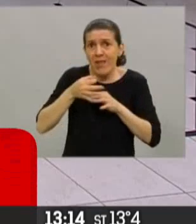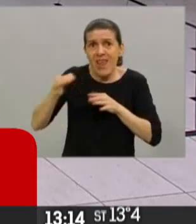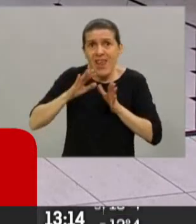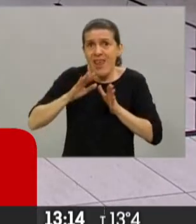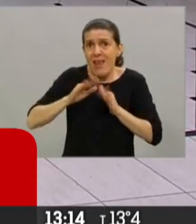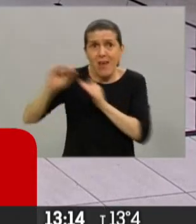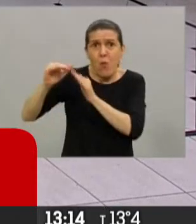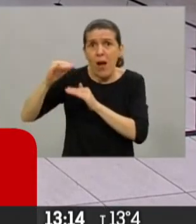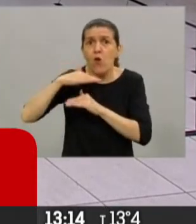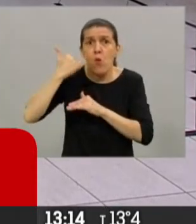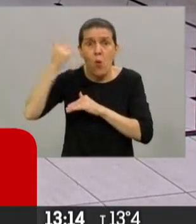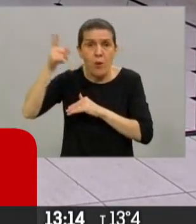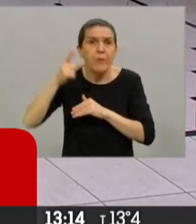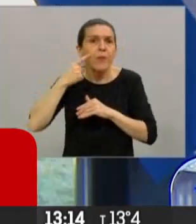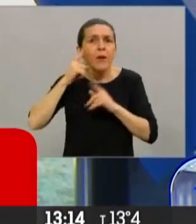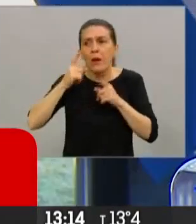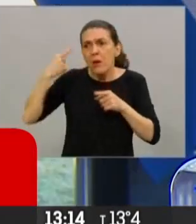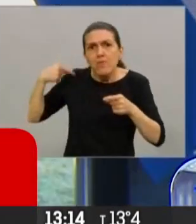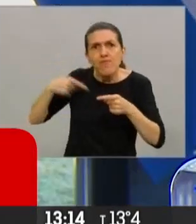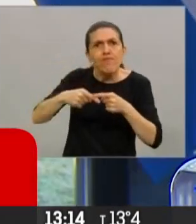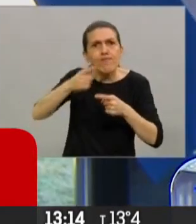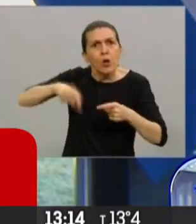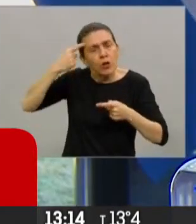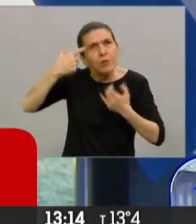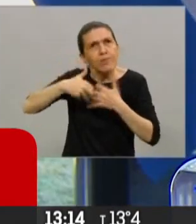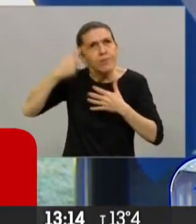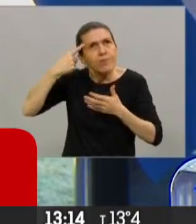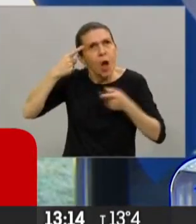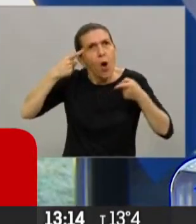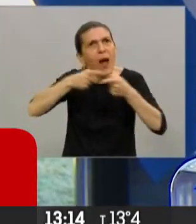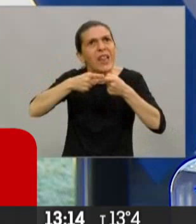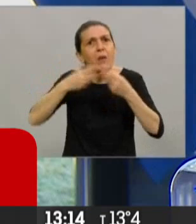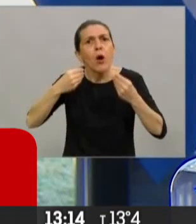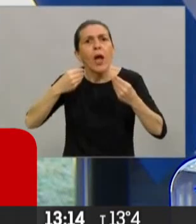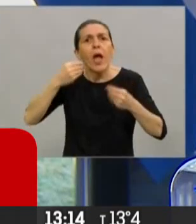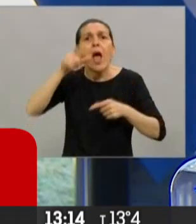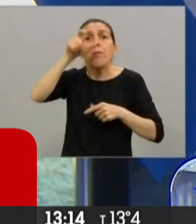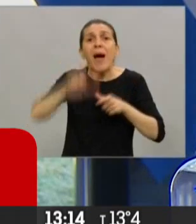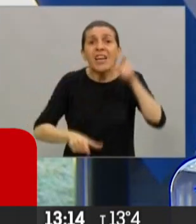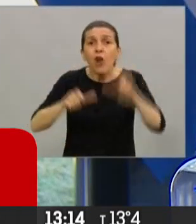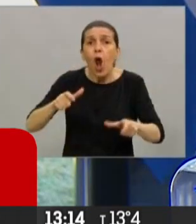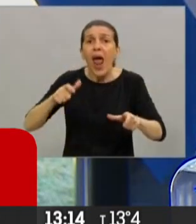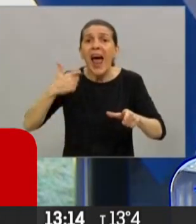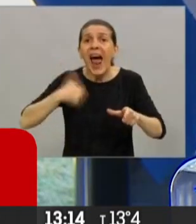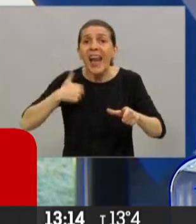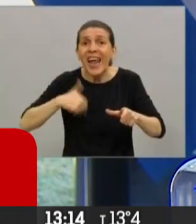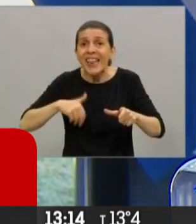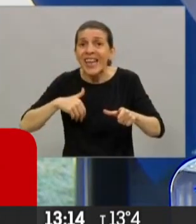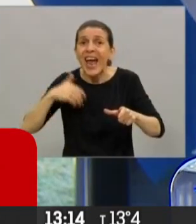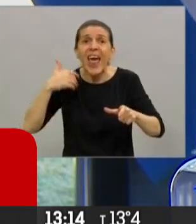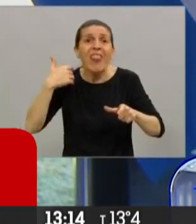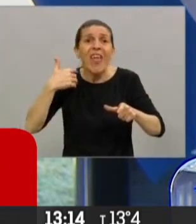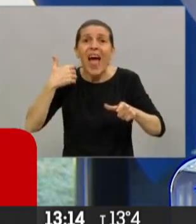Y nosotros en todo este tiempo lo que buscamos era precisamente que ningún argentino se quede sin atención en su